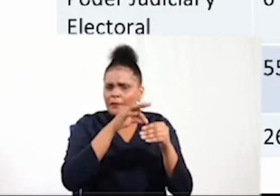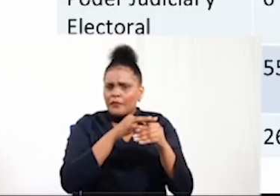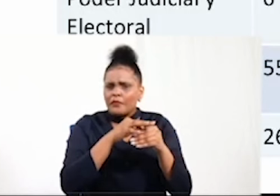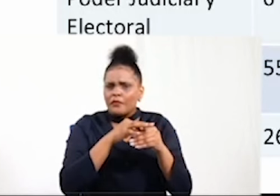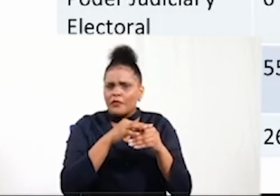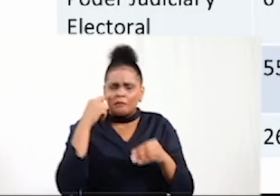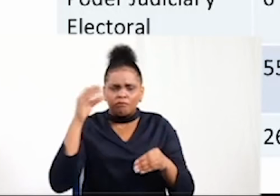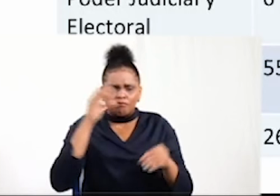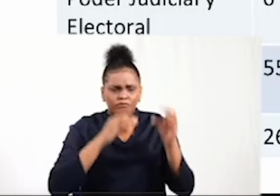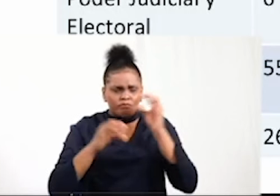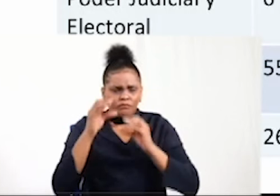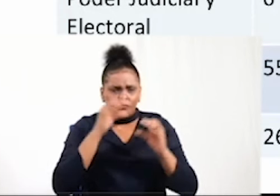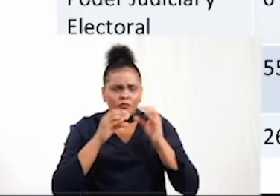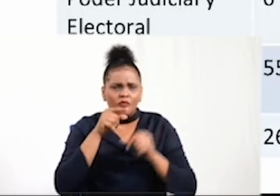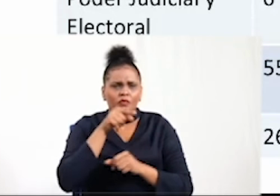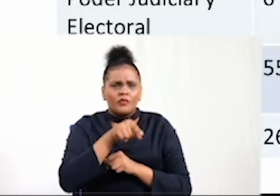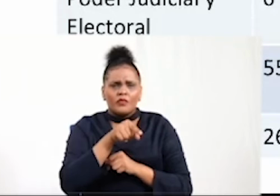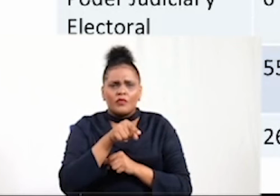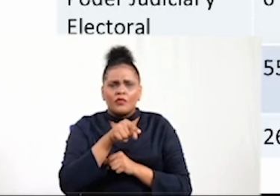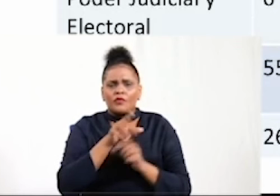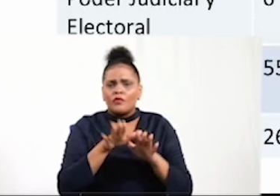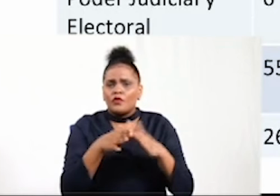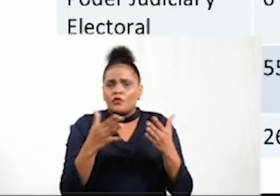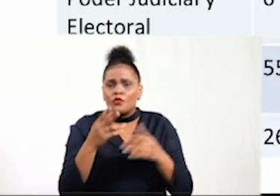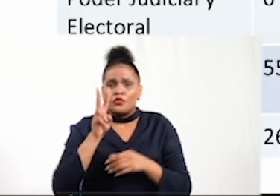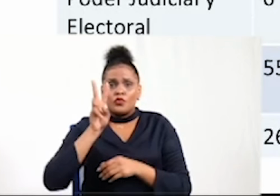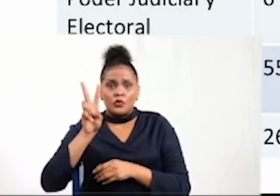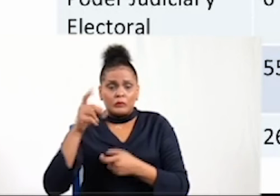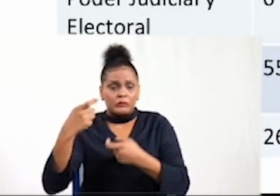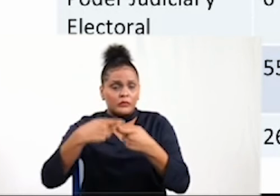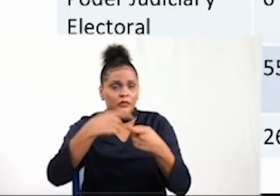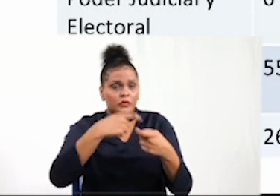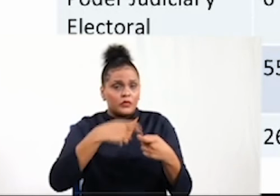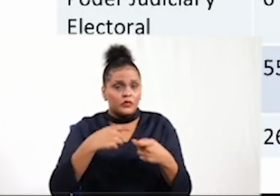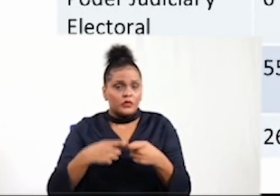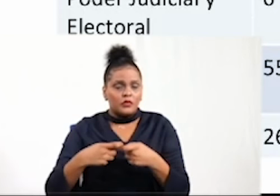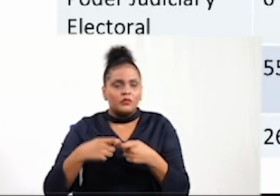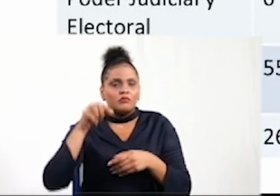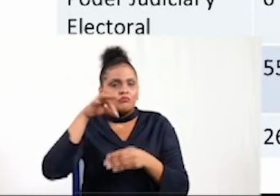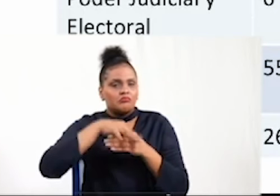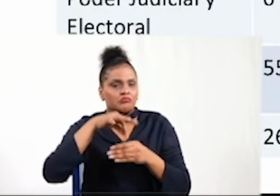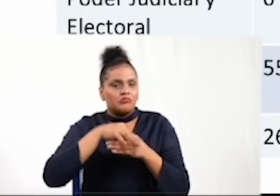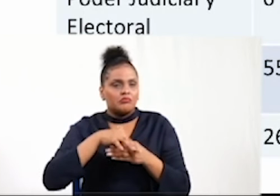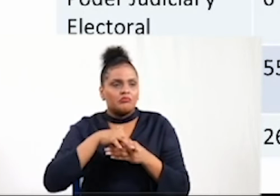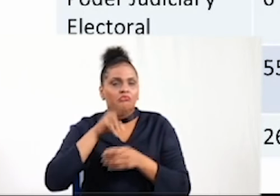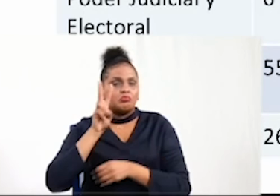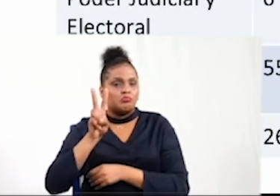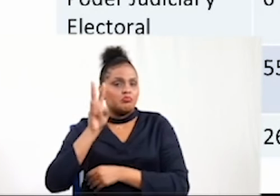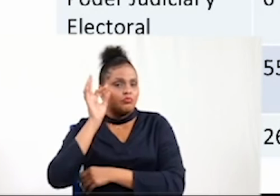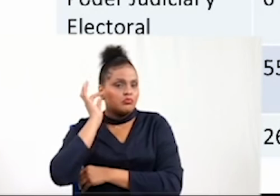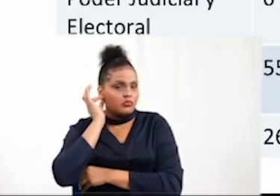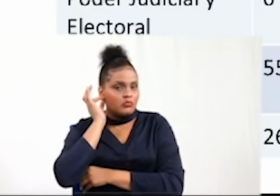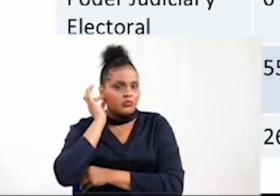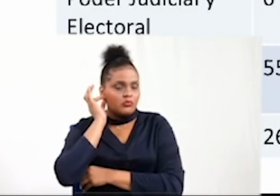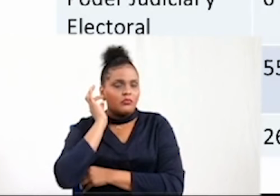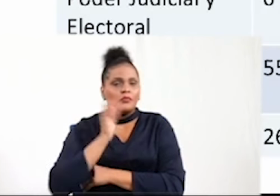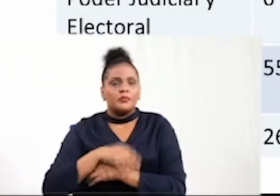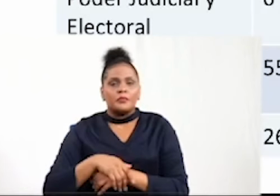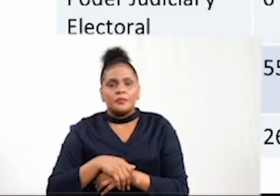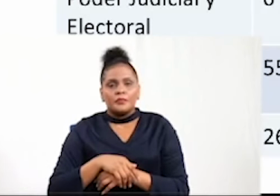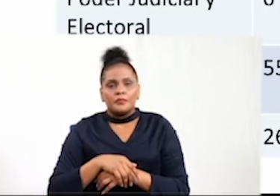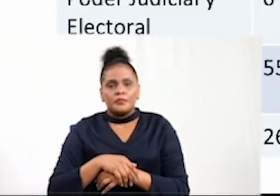encontramos en las elecciones de 2014 fue que había una mayor participación electoral de mujeres que de hombres no se ven los porcentajes del 52 por